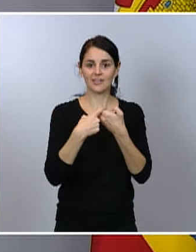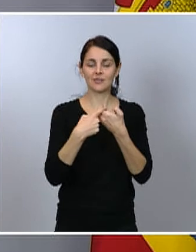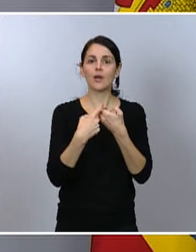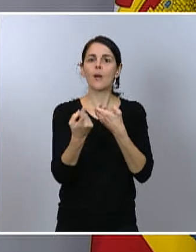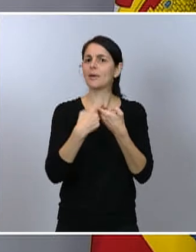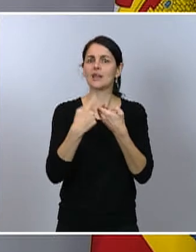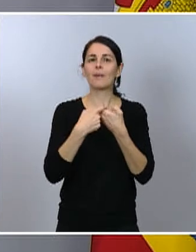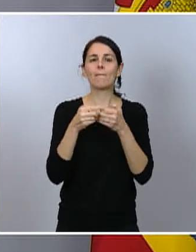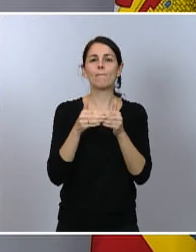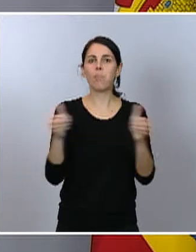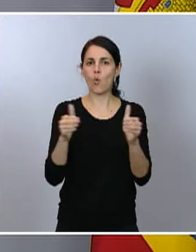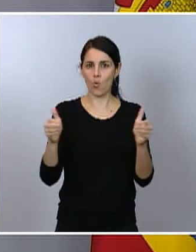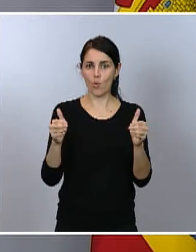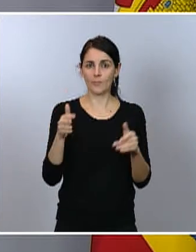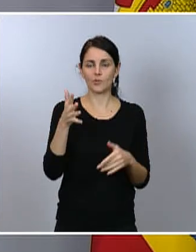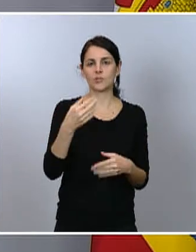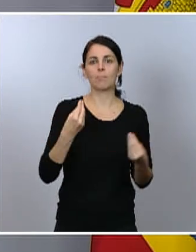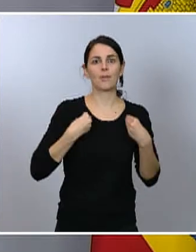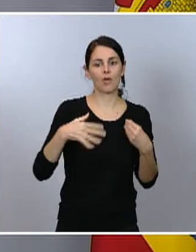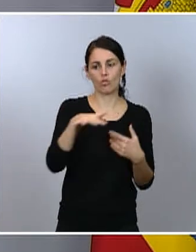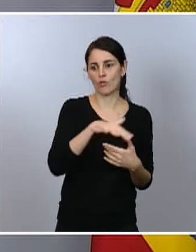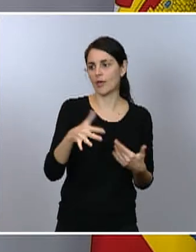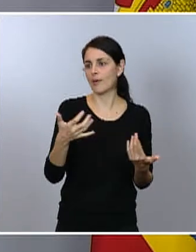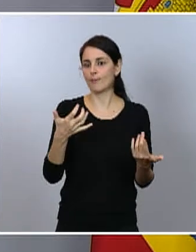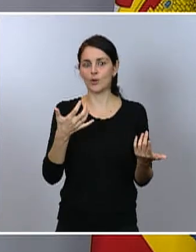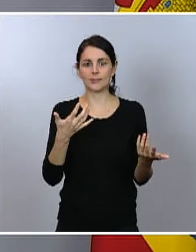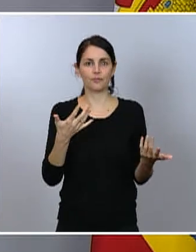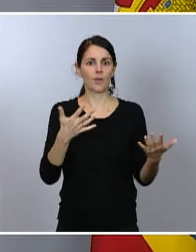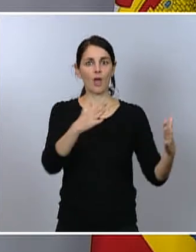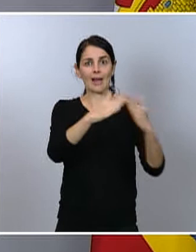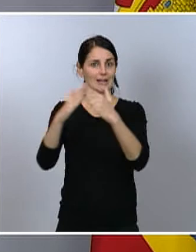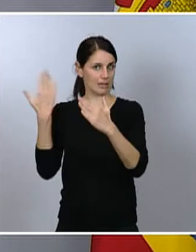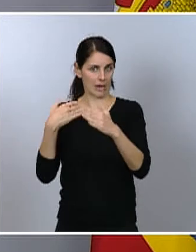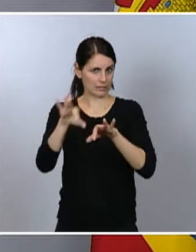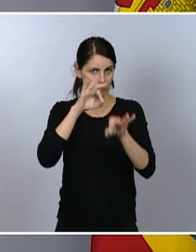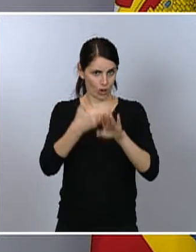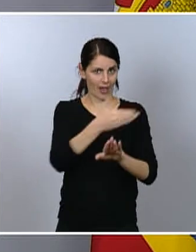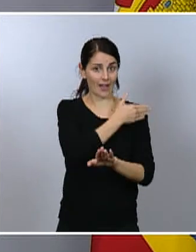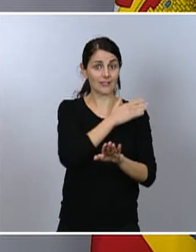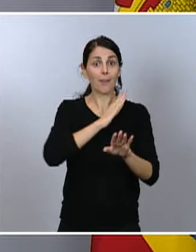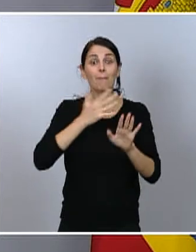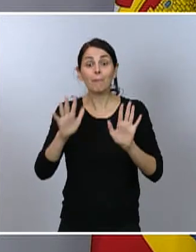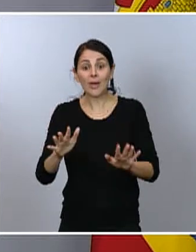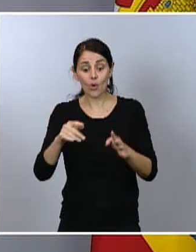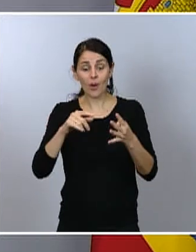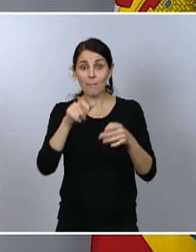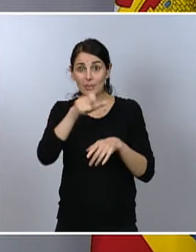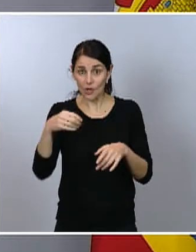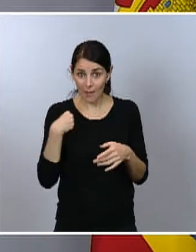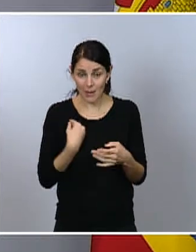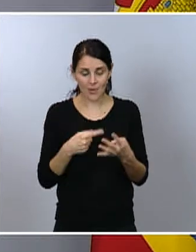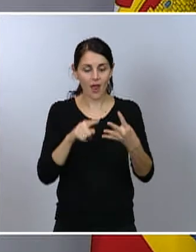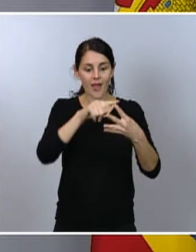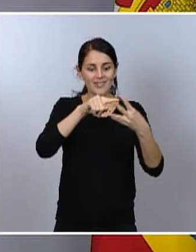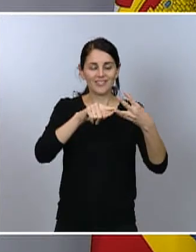que viven en los hogares seleccionados, pero que en rondas anteriores o bien no estaban interesados en